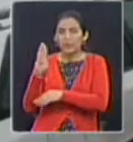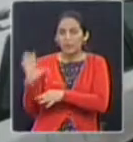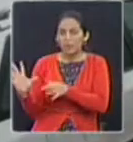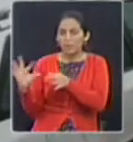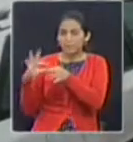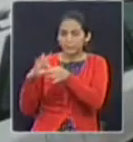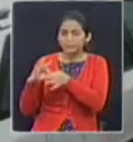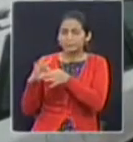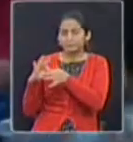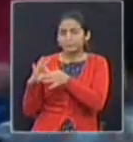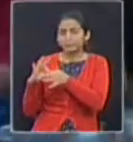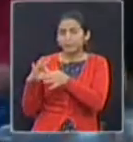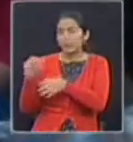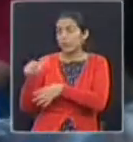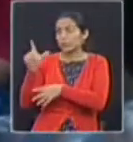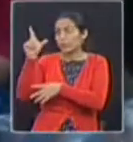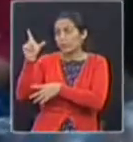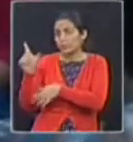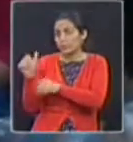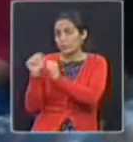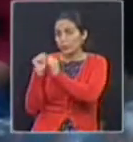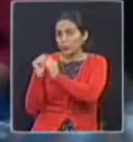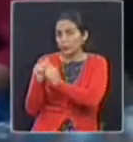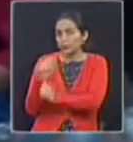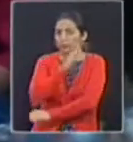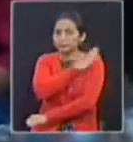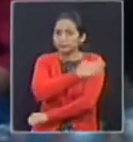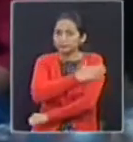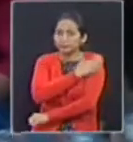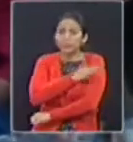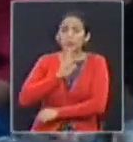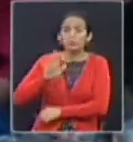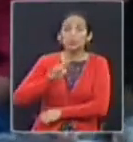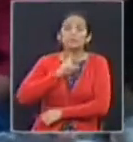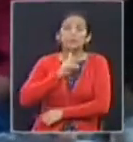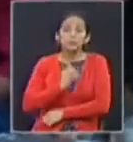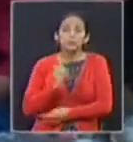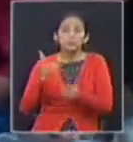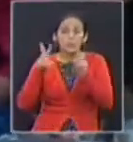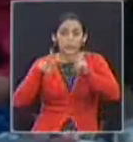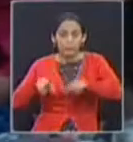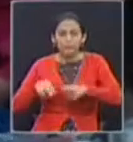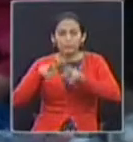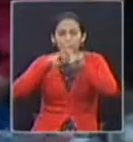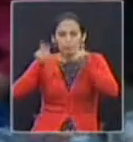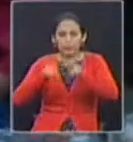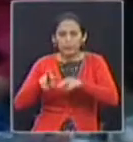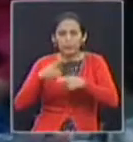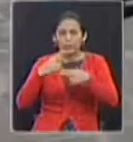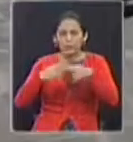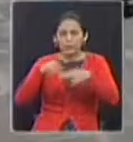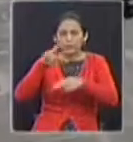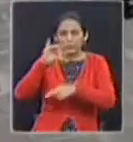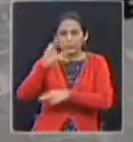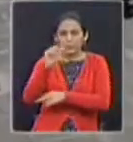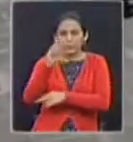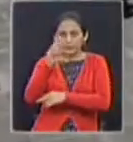recordar que en esa investigación está siendo procesado el tío del vicepresidente. Hablamos de Ricardo